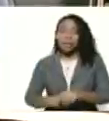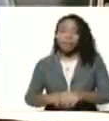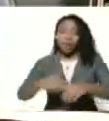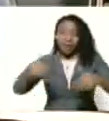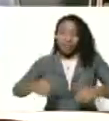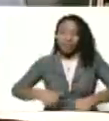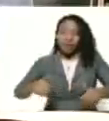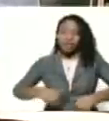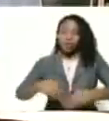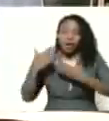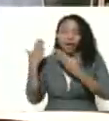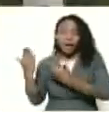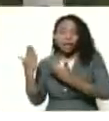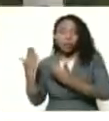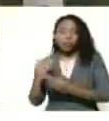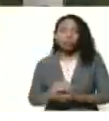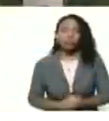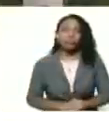esfuerzo.